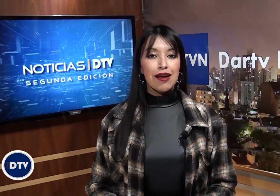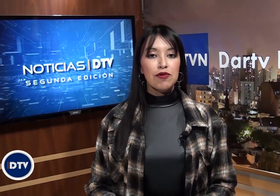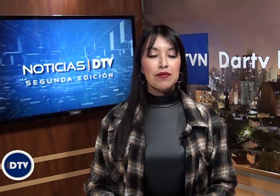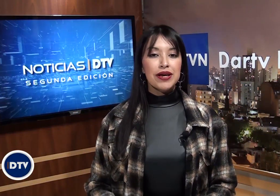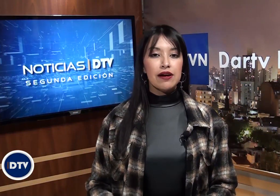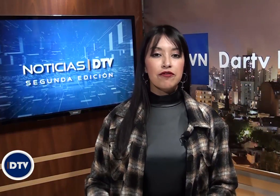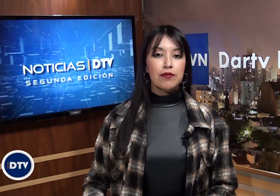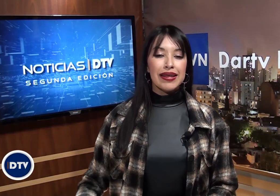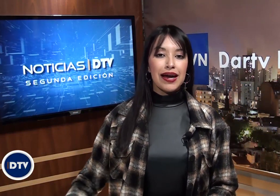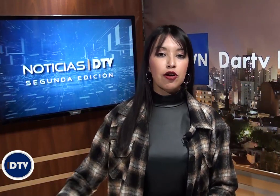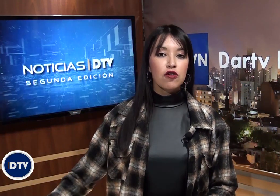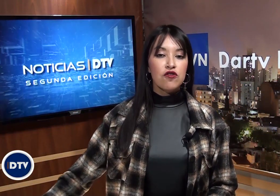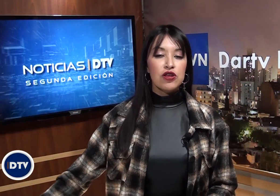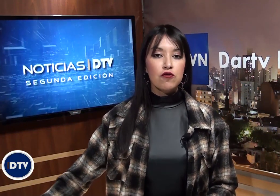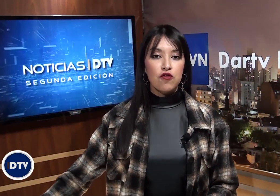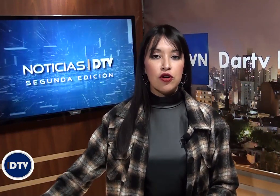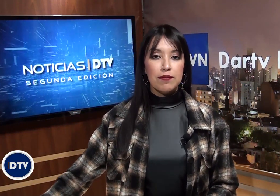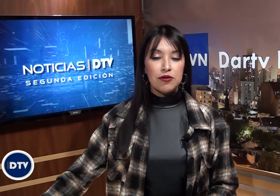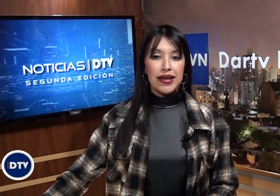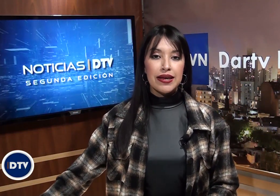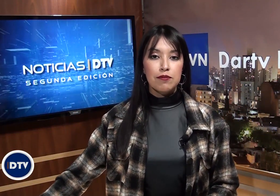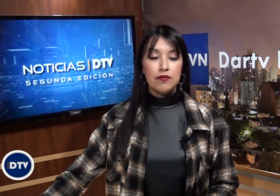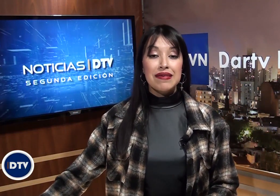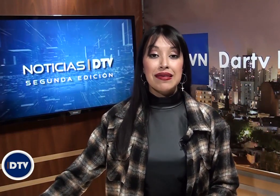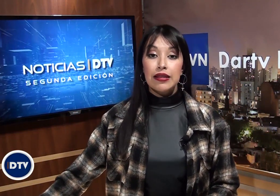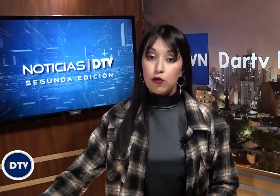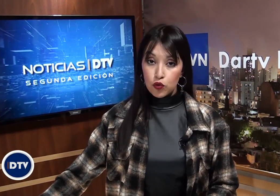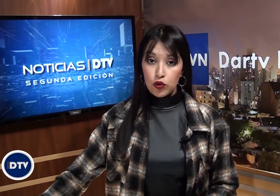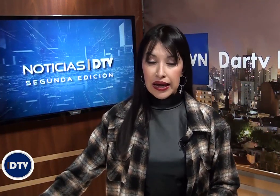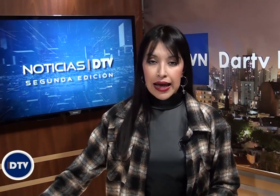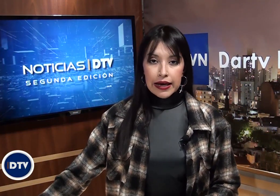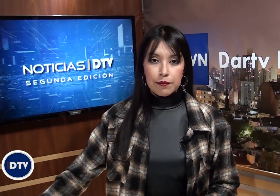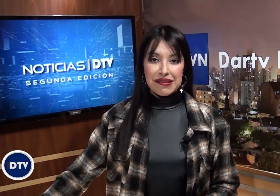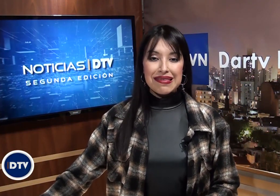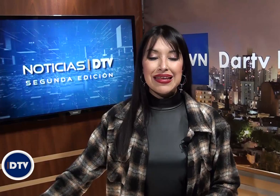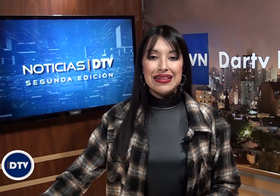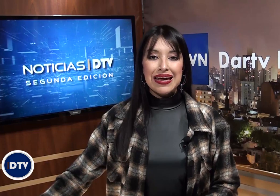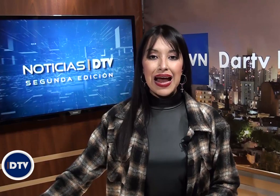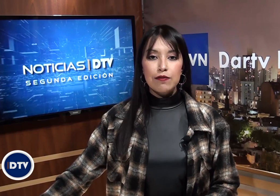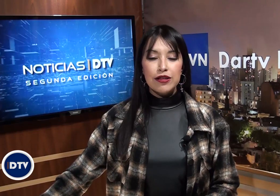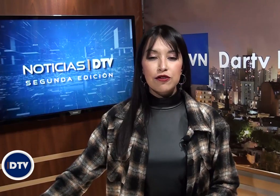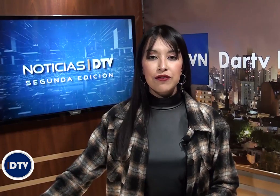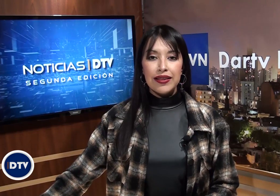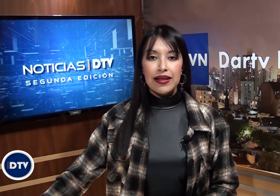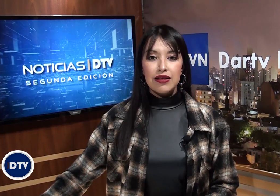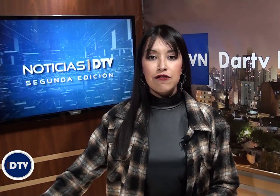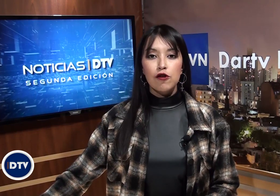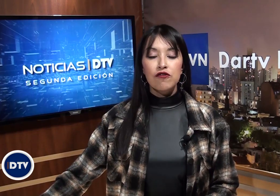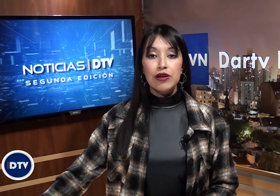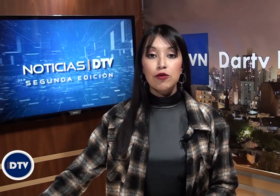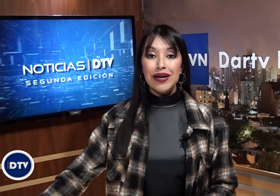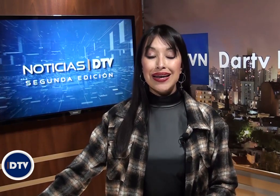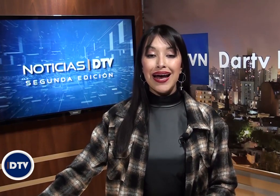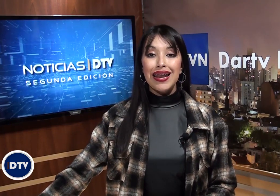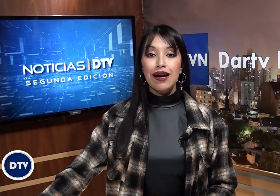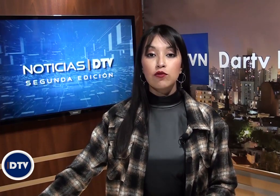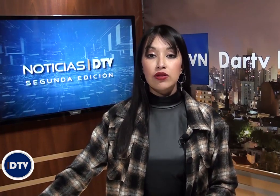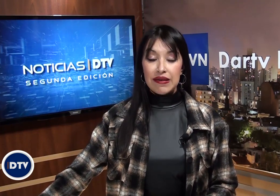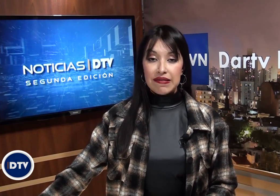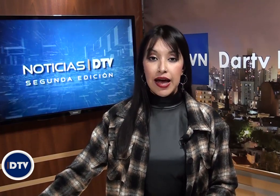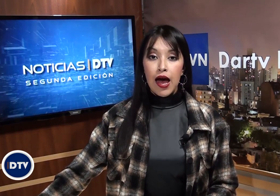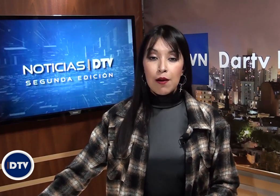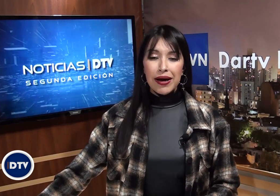Y tras la polémica reforma de la Constitución aprobada en la provincia de Jujuy, el presidente Alberto Fernández confirmó que irá